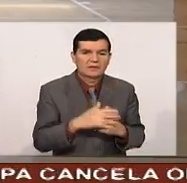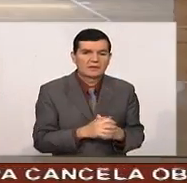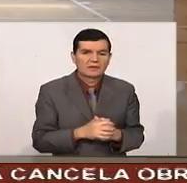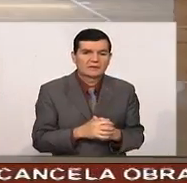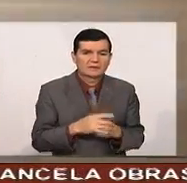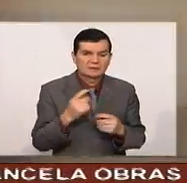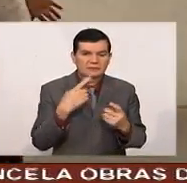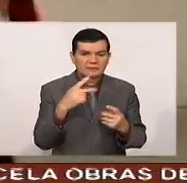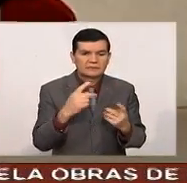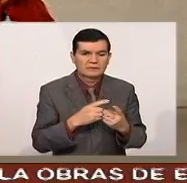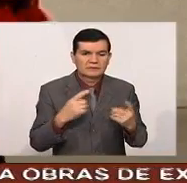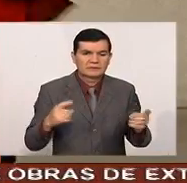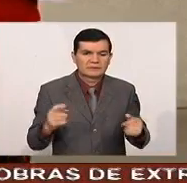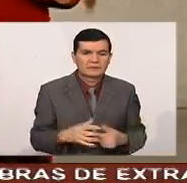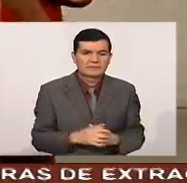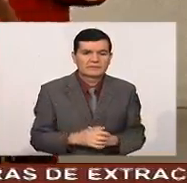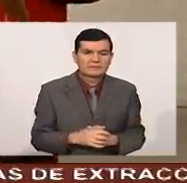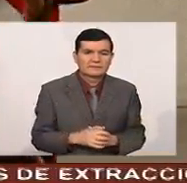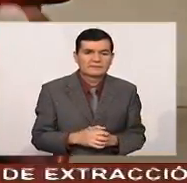su desarrollo.